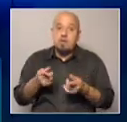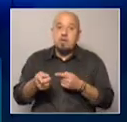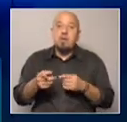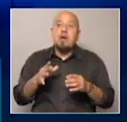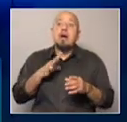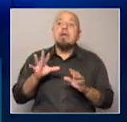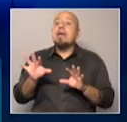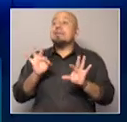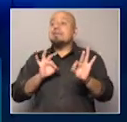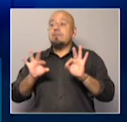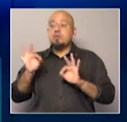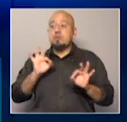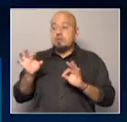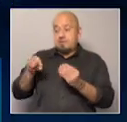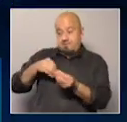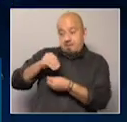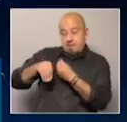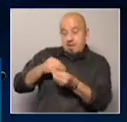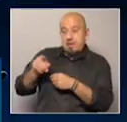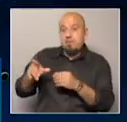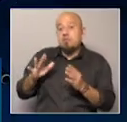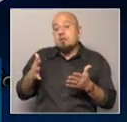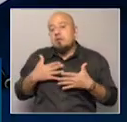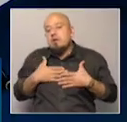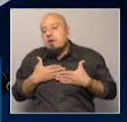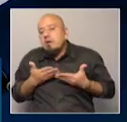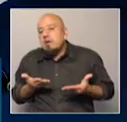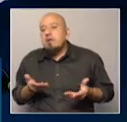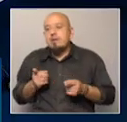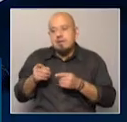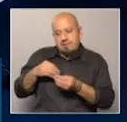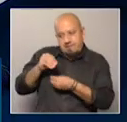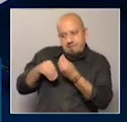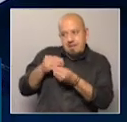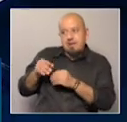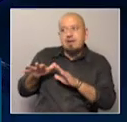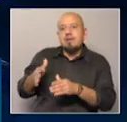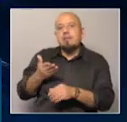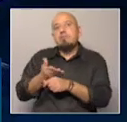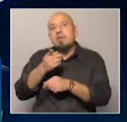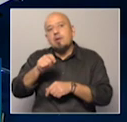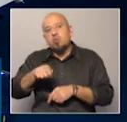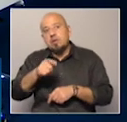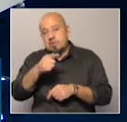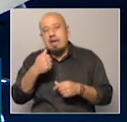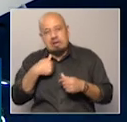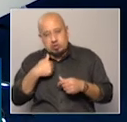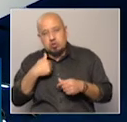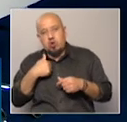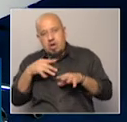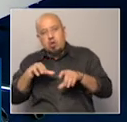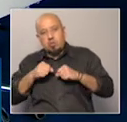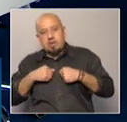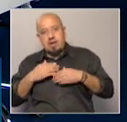a haber excepciones, si esas familias, muchas se encariñan con esos niños, si no serán esas familias las que vayan a pedir a la justicia que sean ellas las que